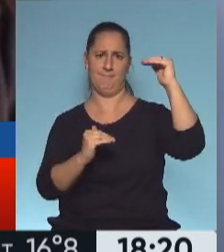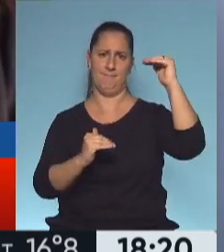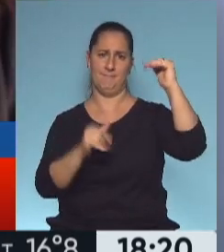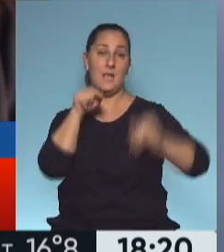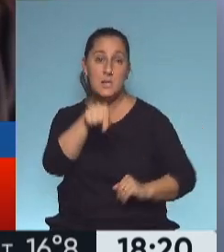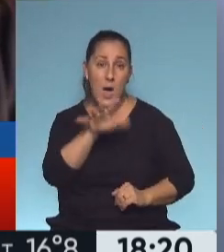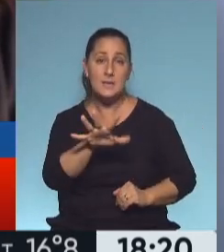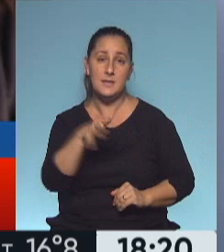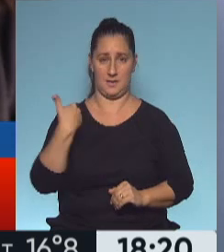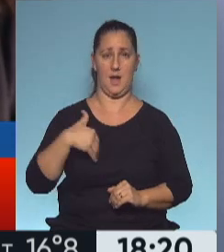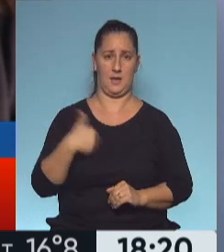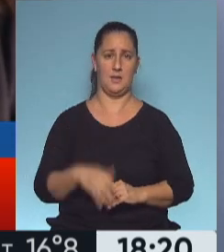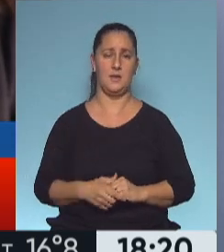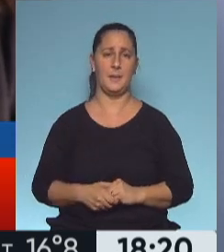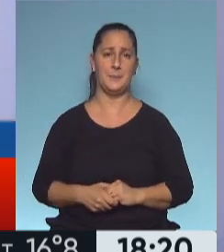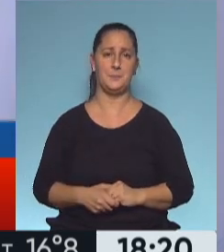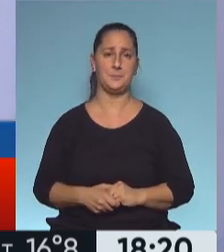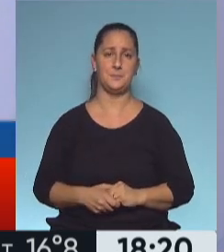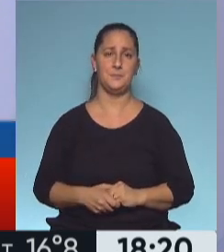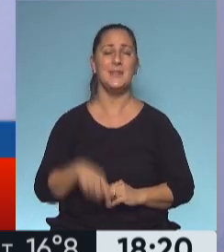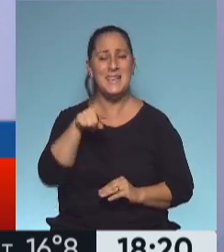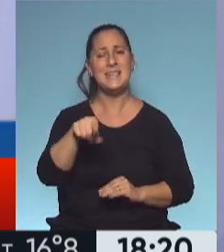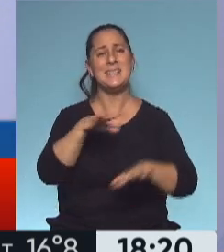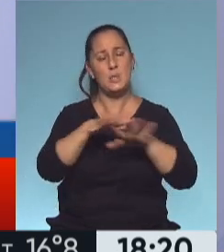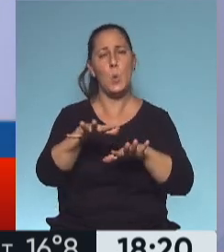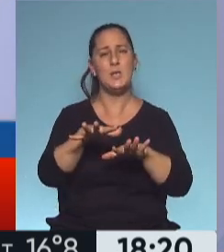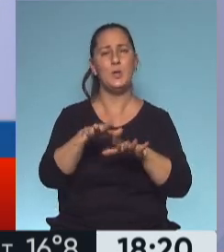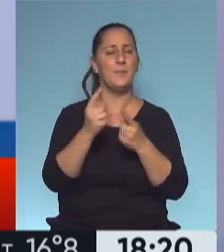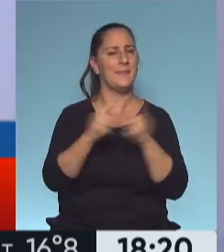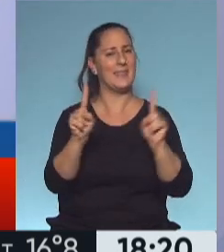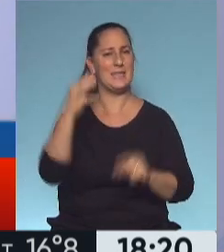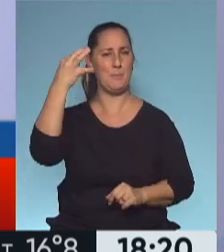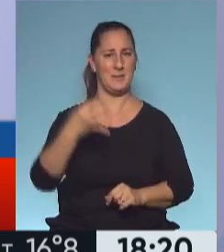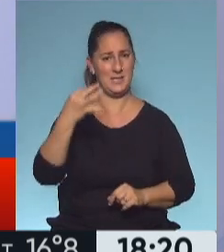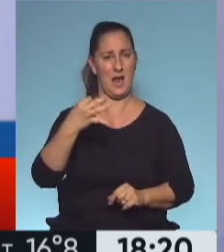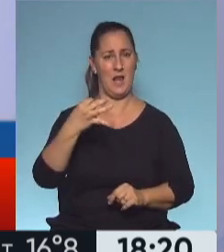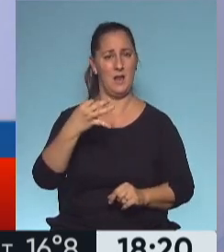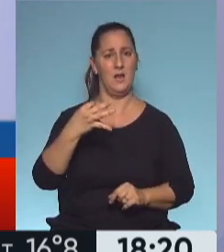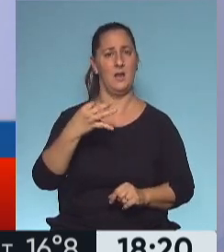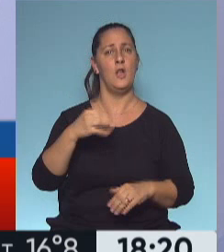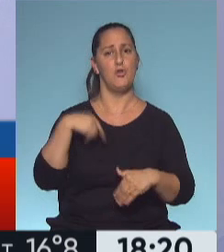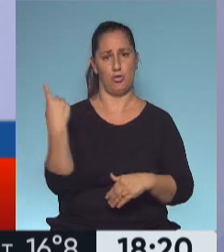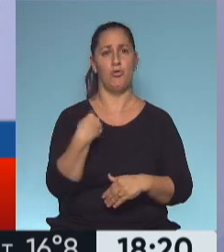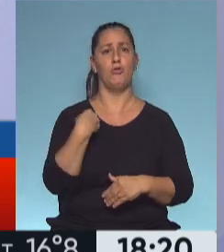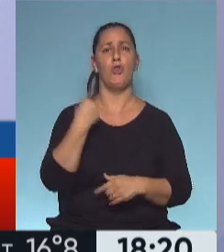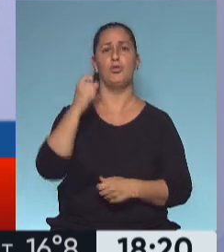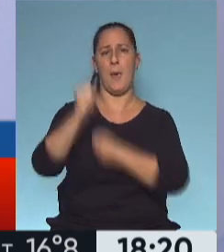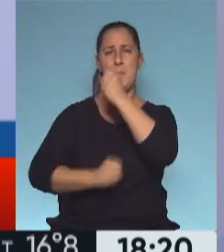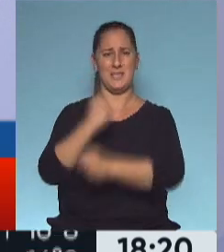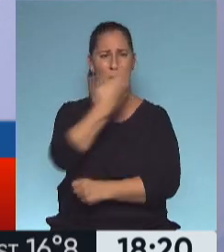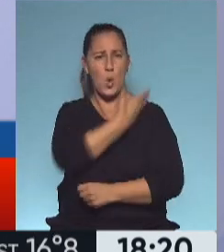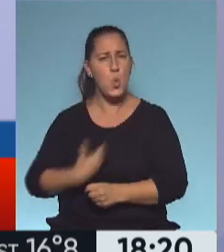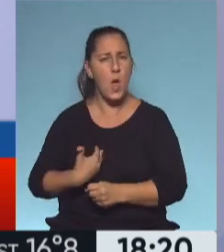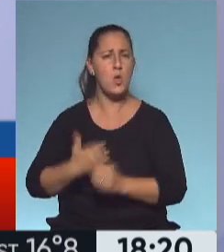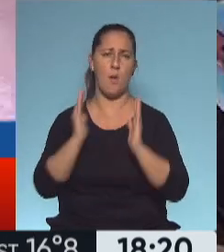la Argentina. Y estas son circunstancias especiales. Y acá le pedimos a los empresarios el